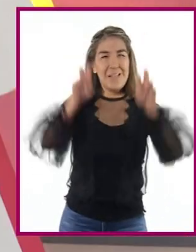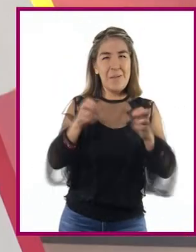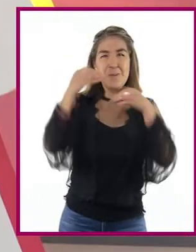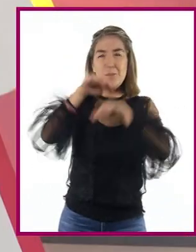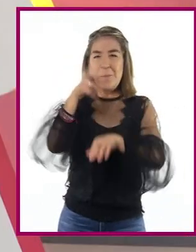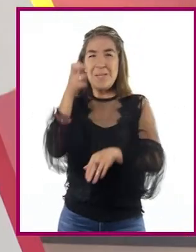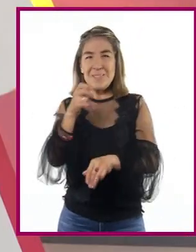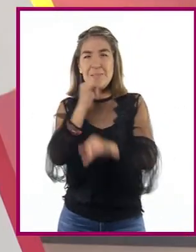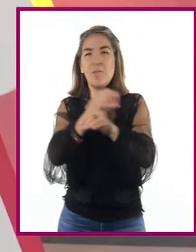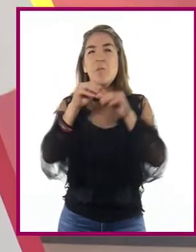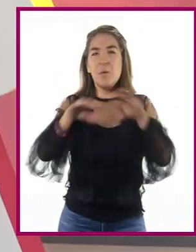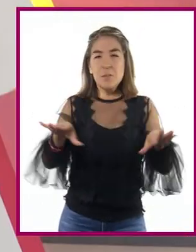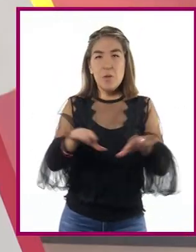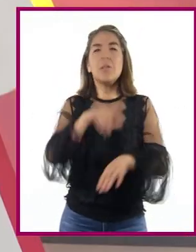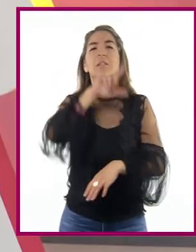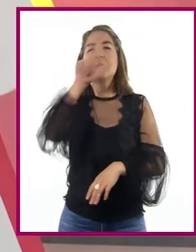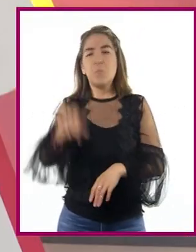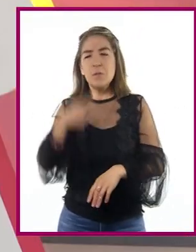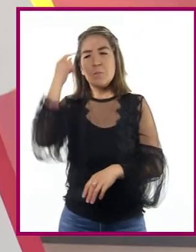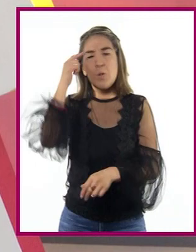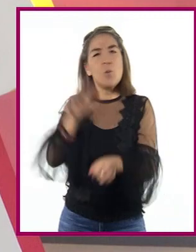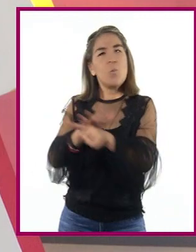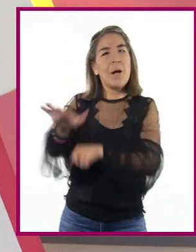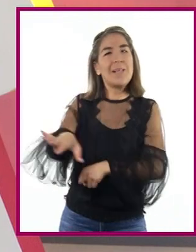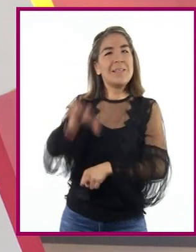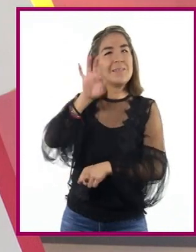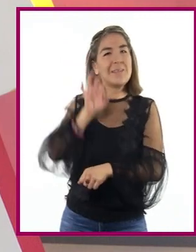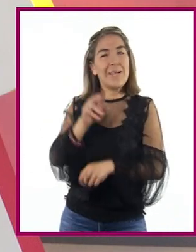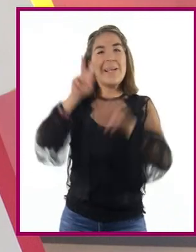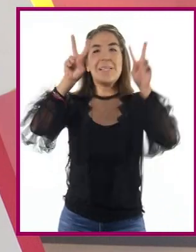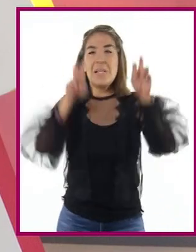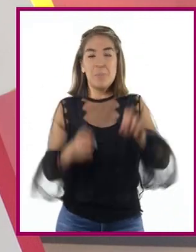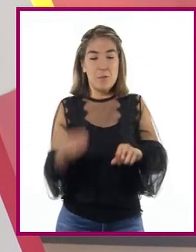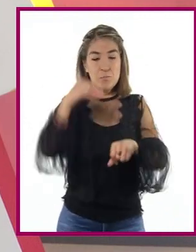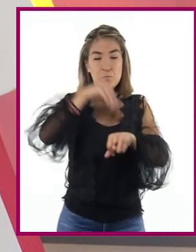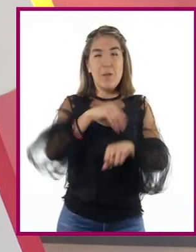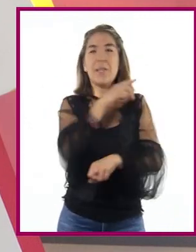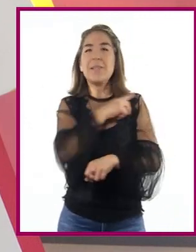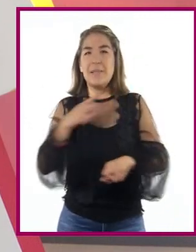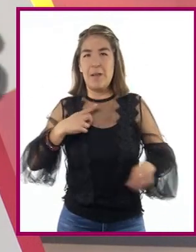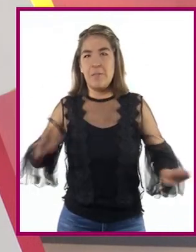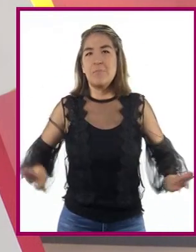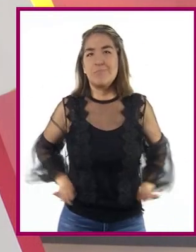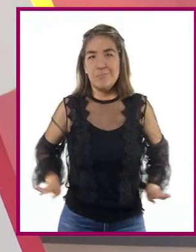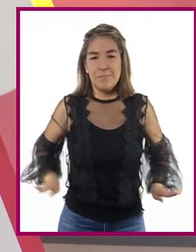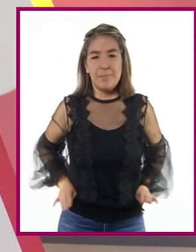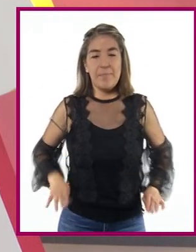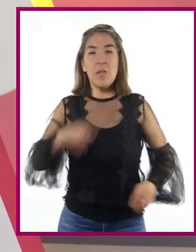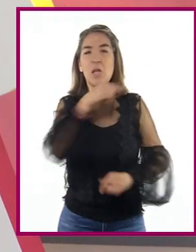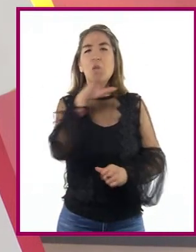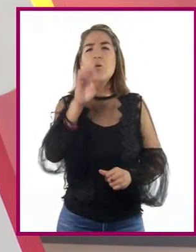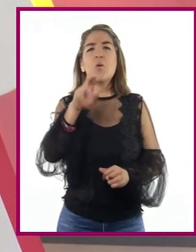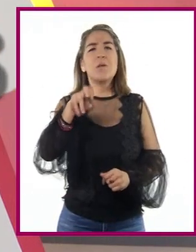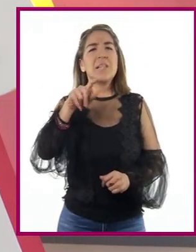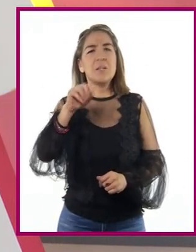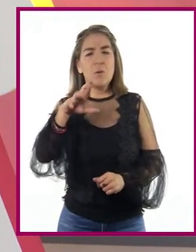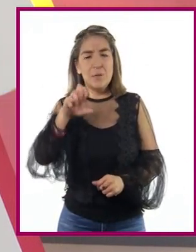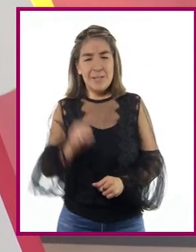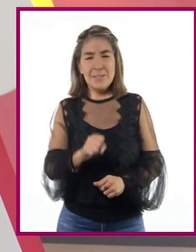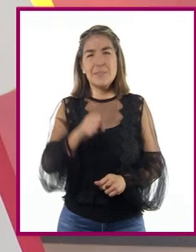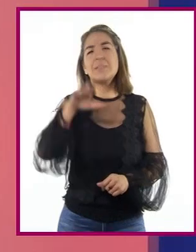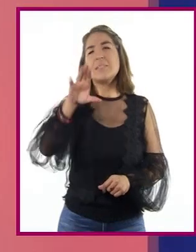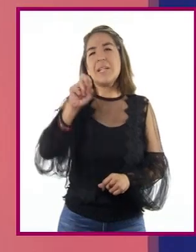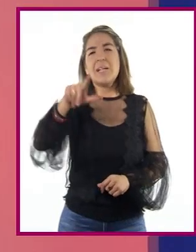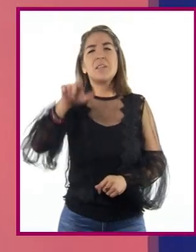elegimos cuáles ideas o temas se complementan y conviene unir. Los conectores o nexos